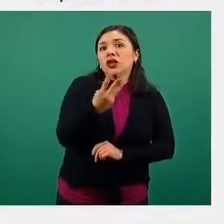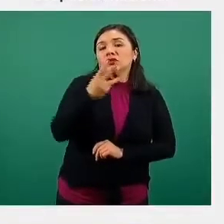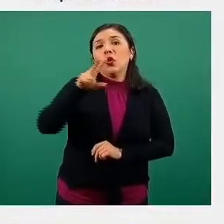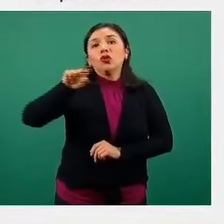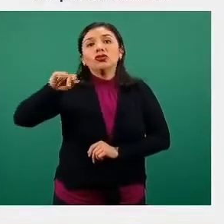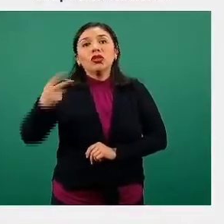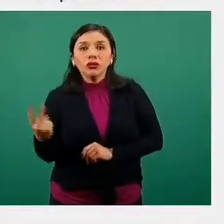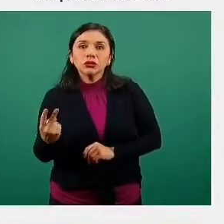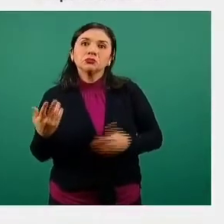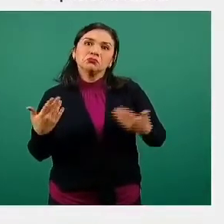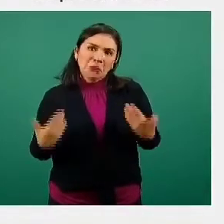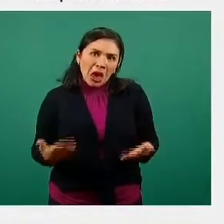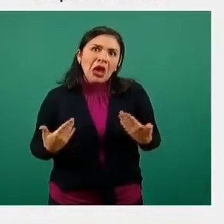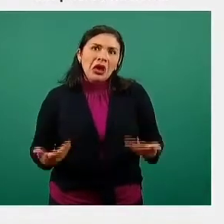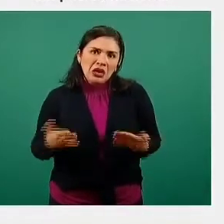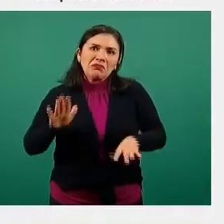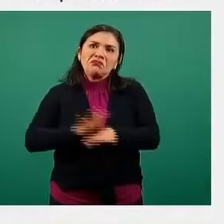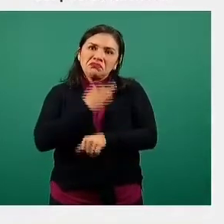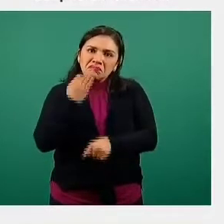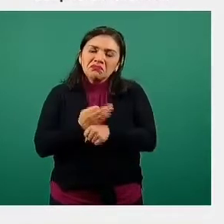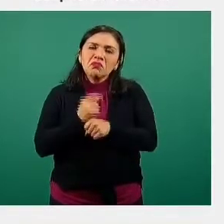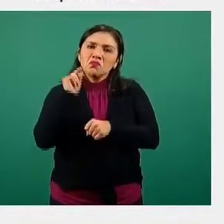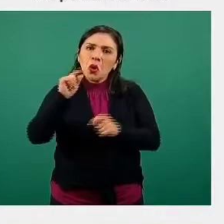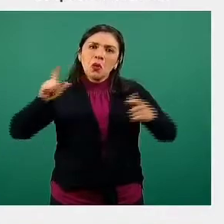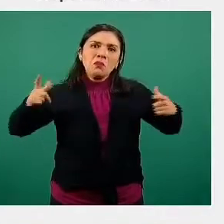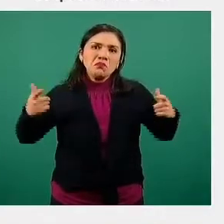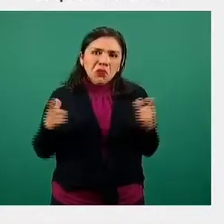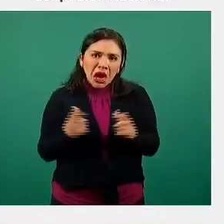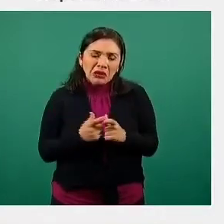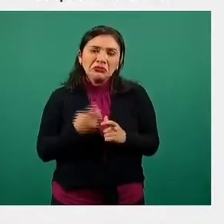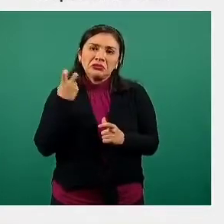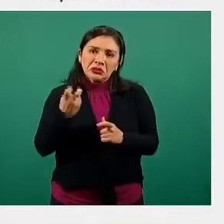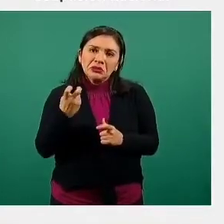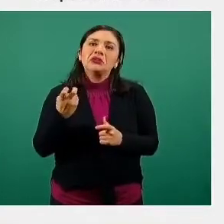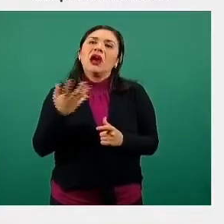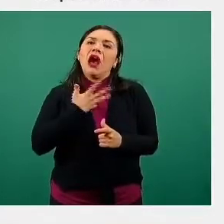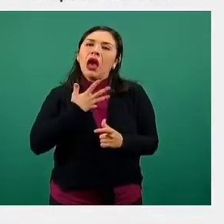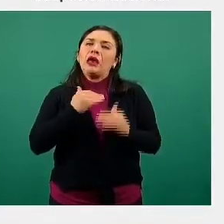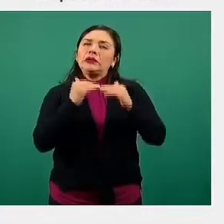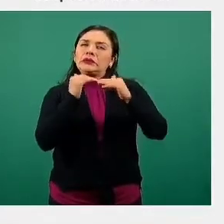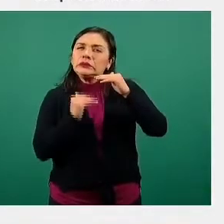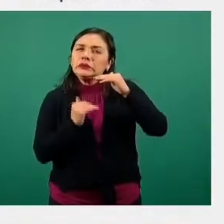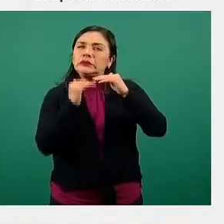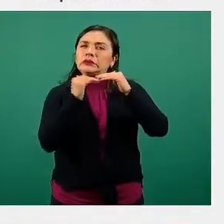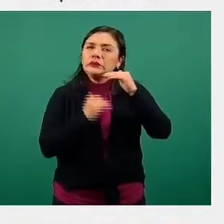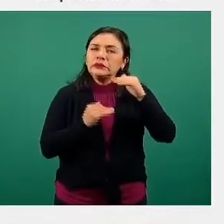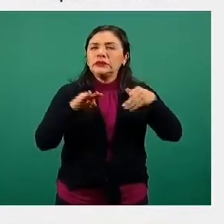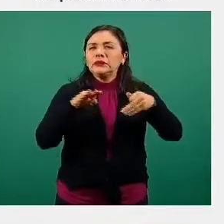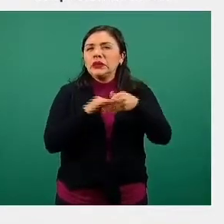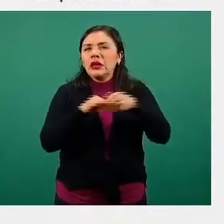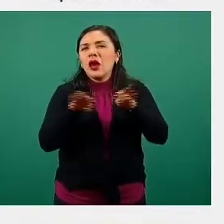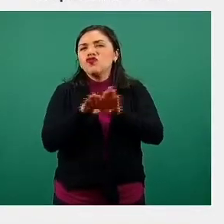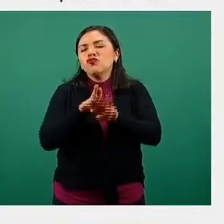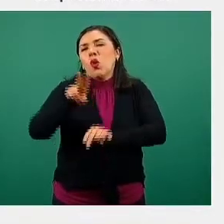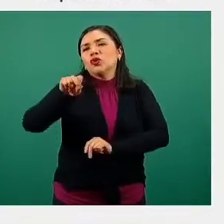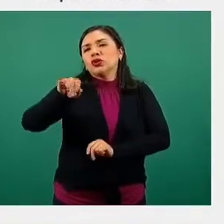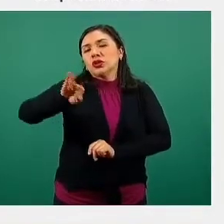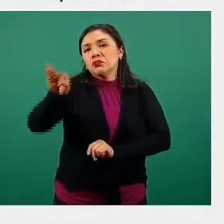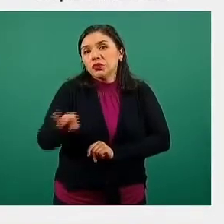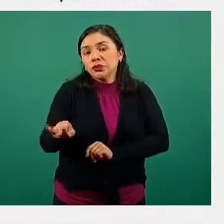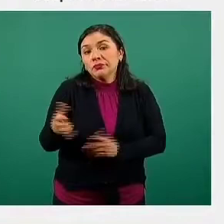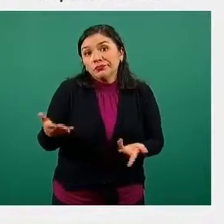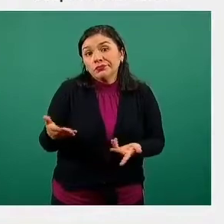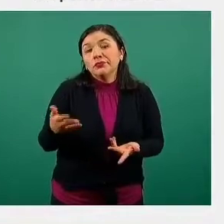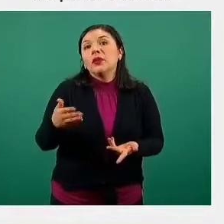82, pues bueno, representa ya más bien una disminución y se están más bien acercando a los niveles de ocupación de un 80%